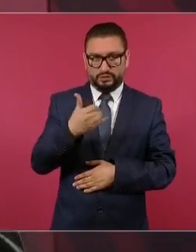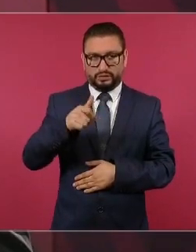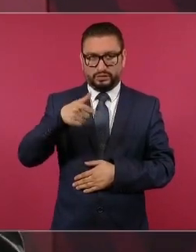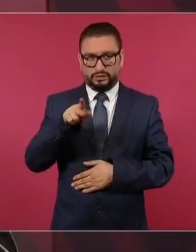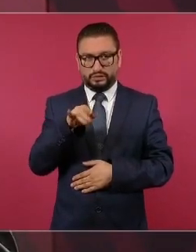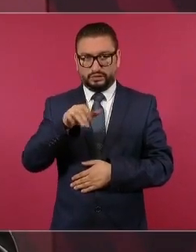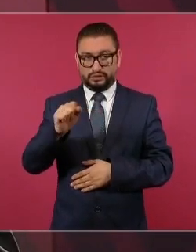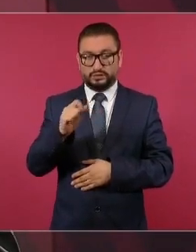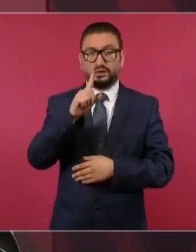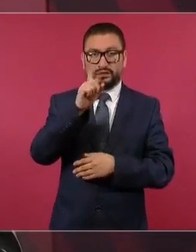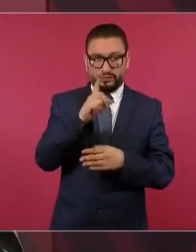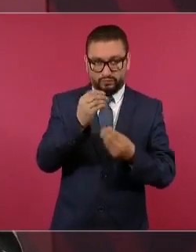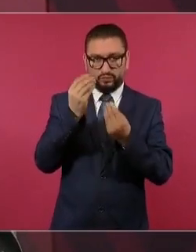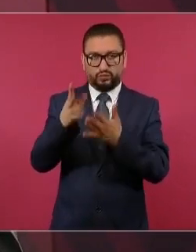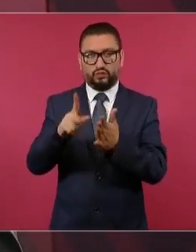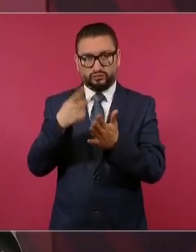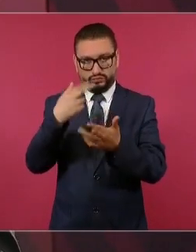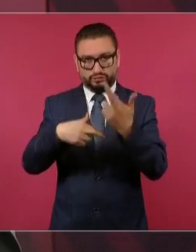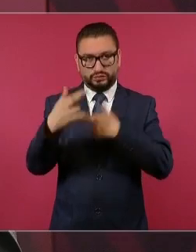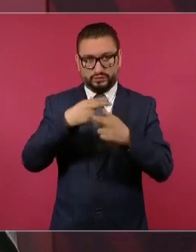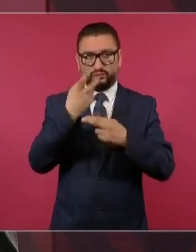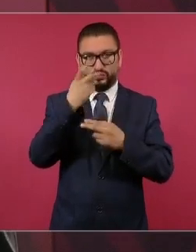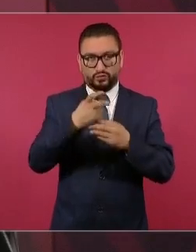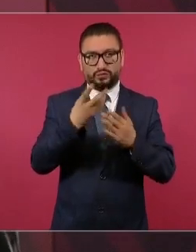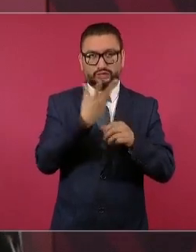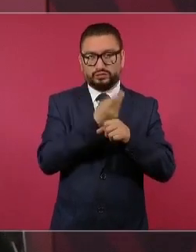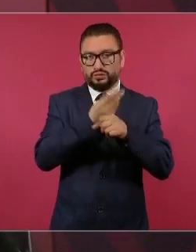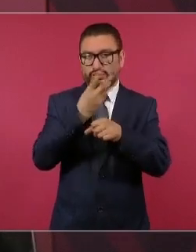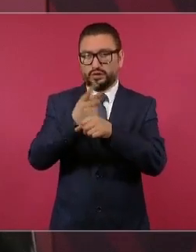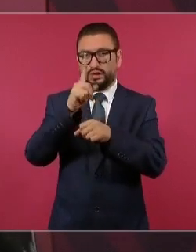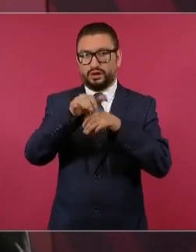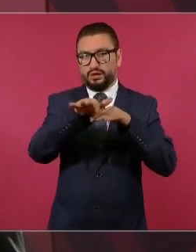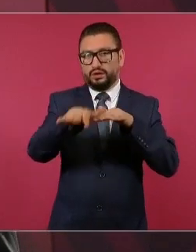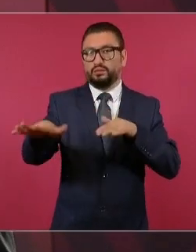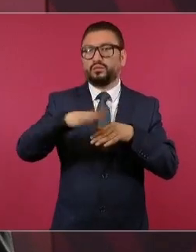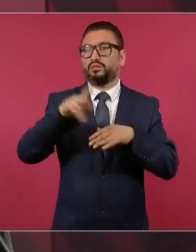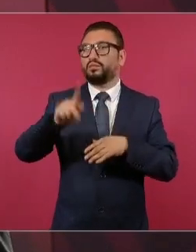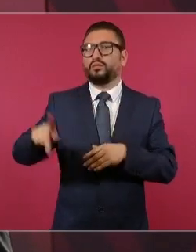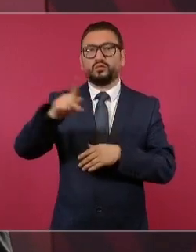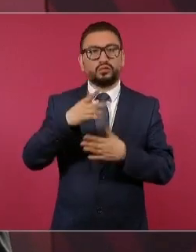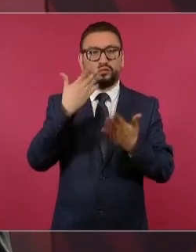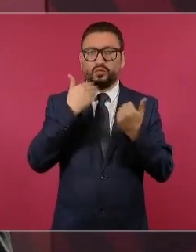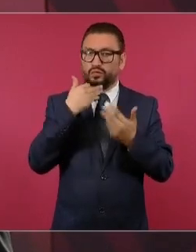agua. Estamos haciendo un acueducto porque no tenían agua los pueblos.